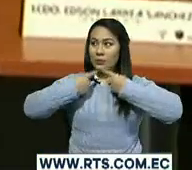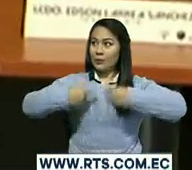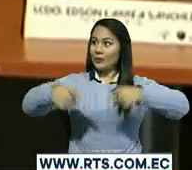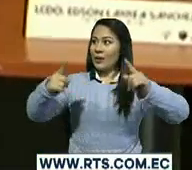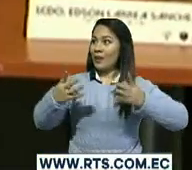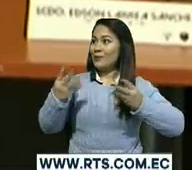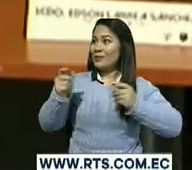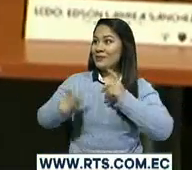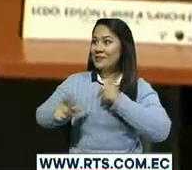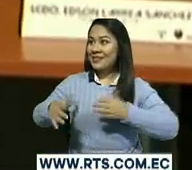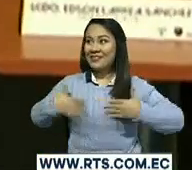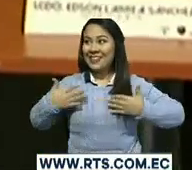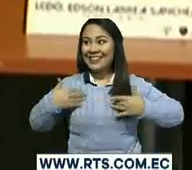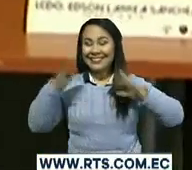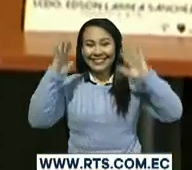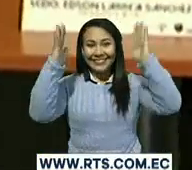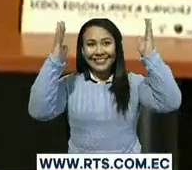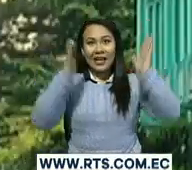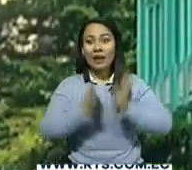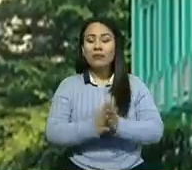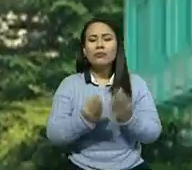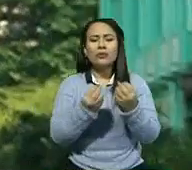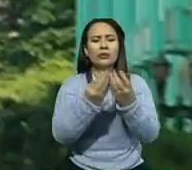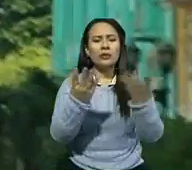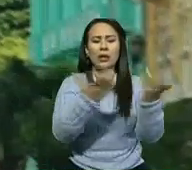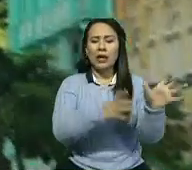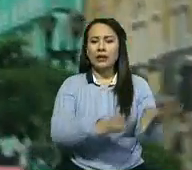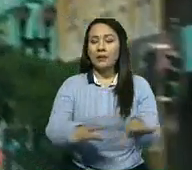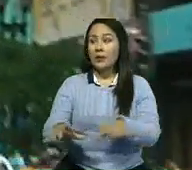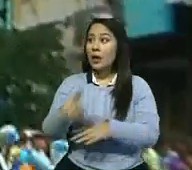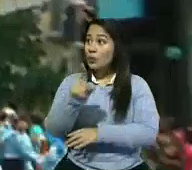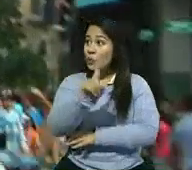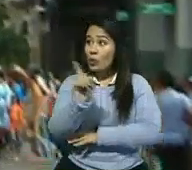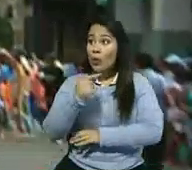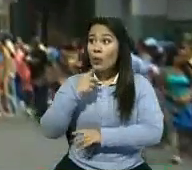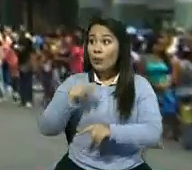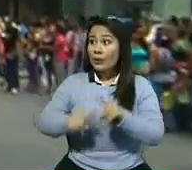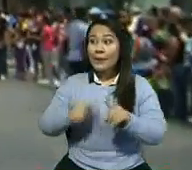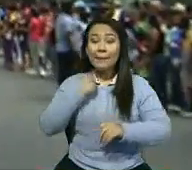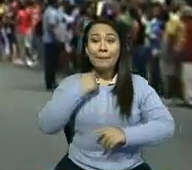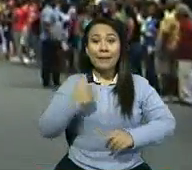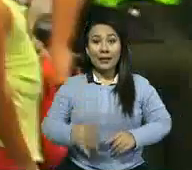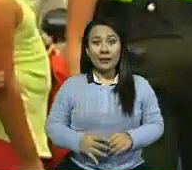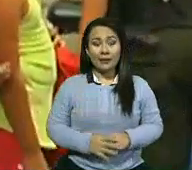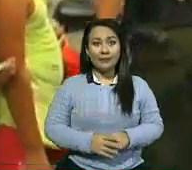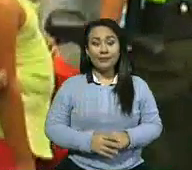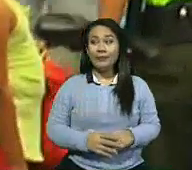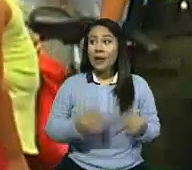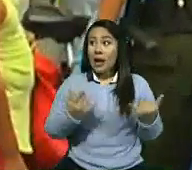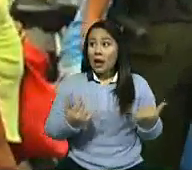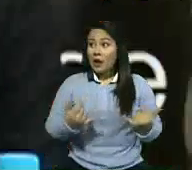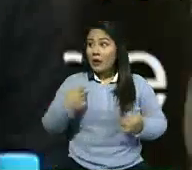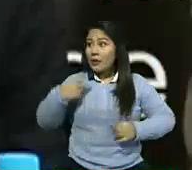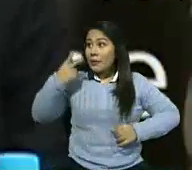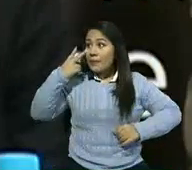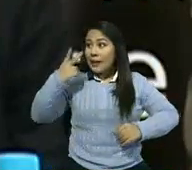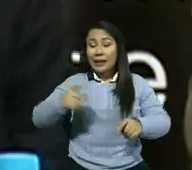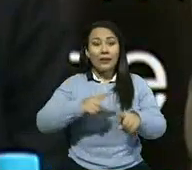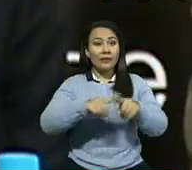vive intensamente. Actividades que no se las puede perder. Así, por ejemplo, tenemos cuatro actividades.